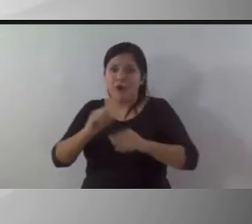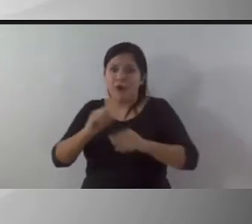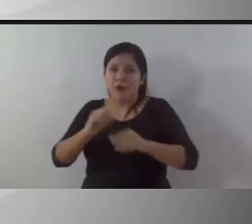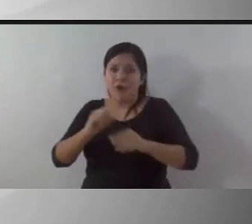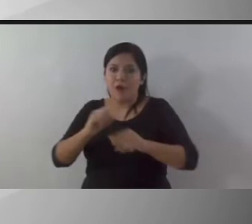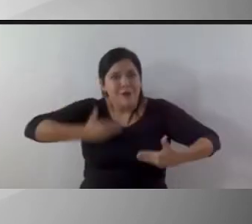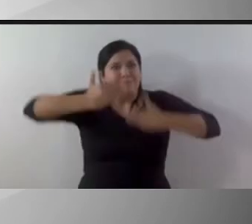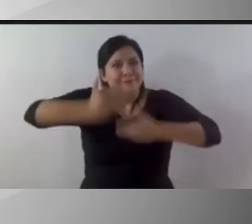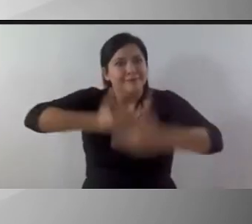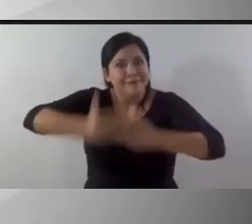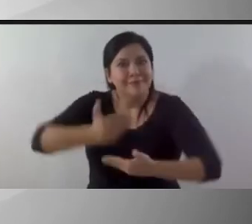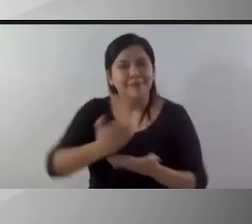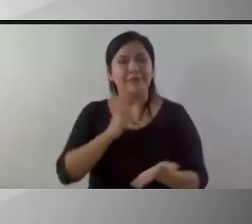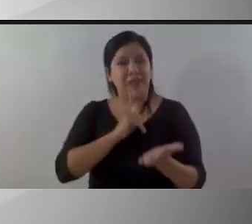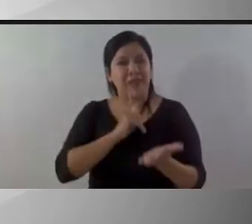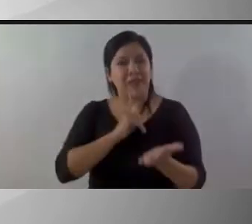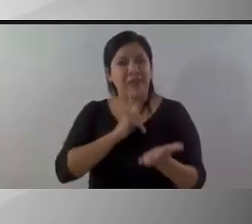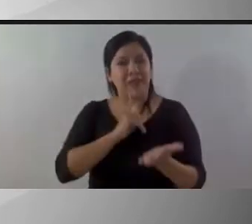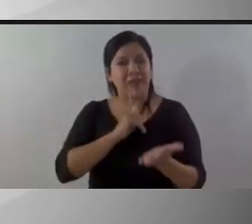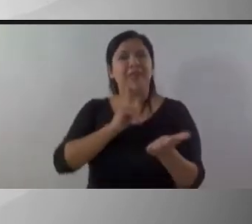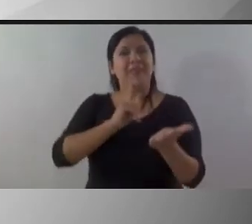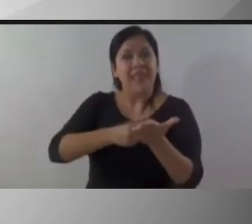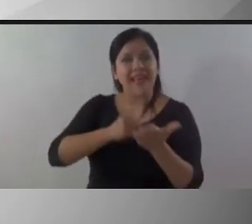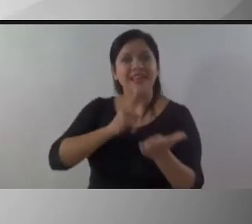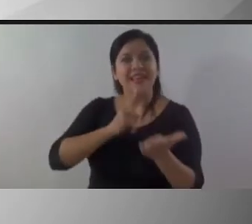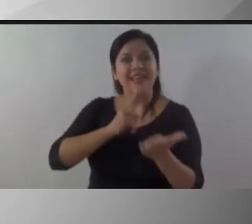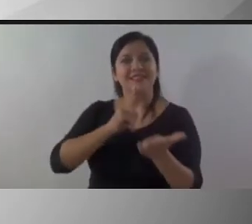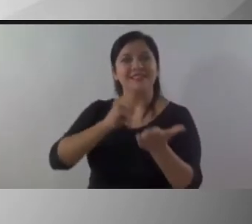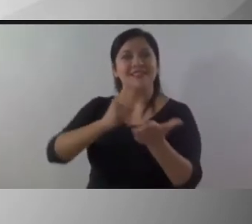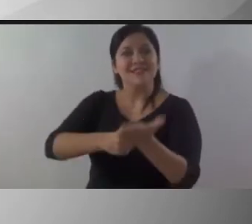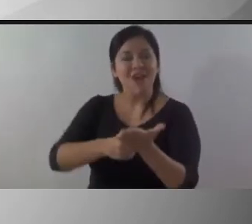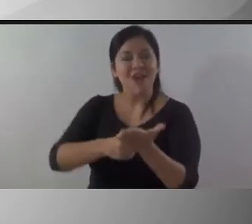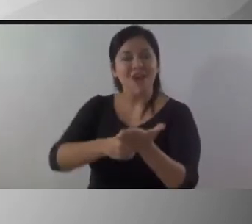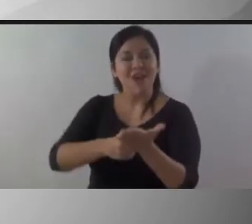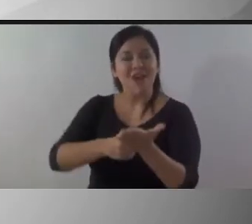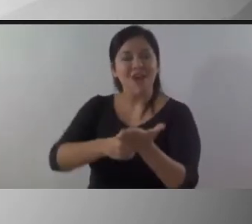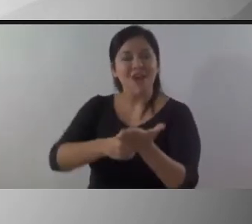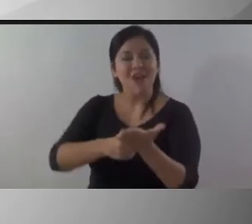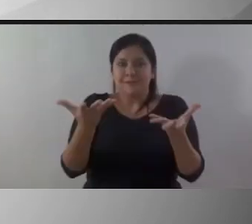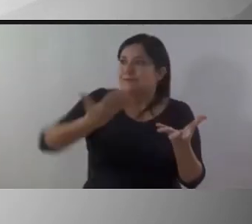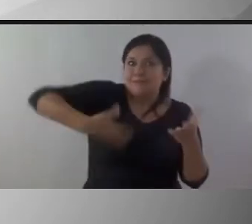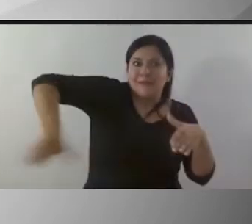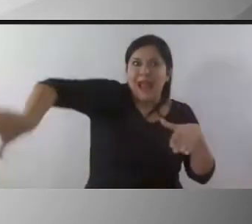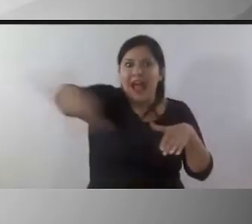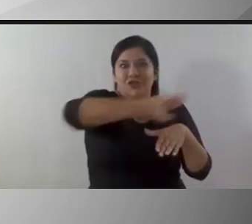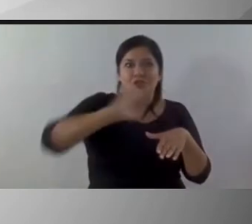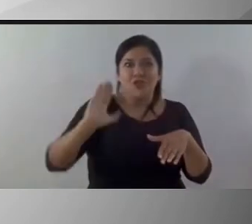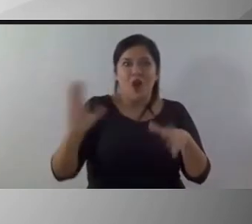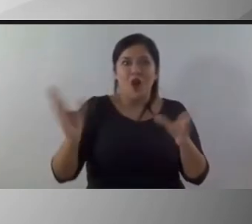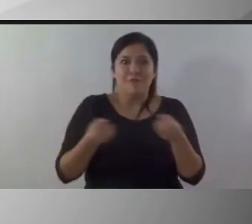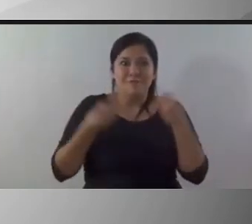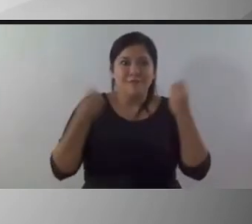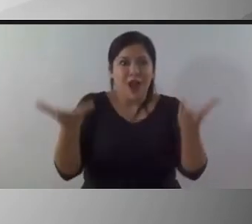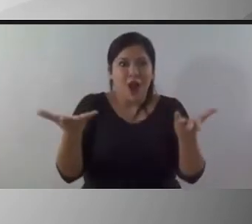ir generando decisiones que fueron en beneficio de la gran mayoría y fueron mejorando